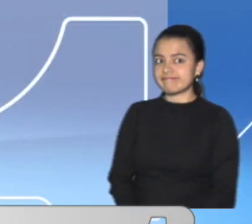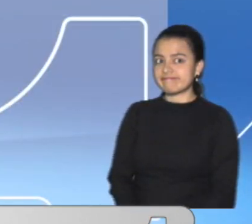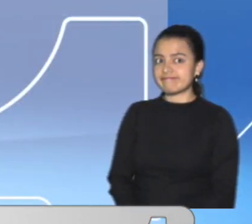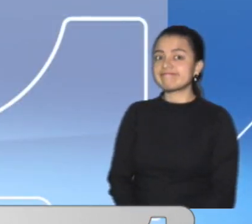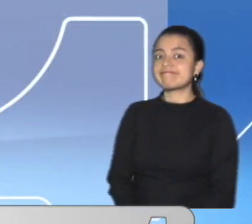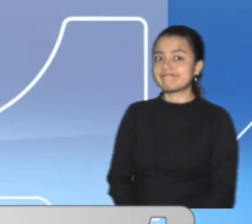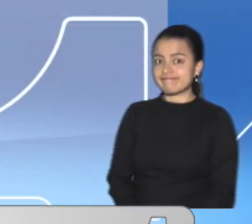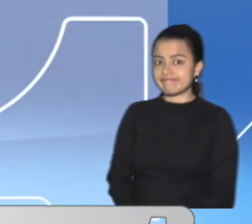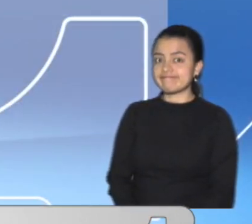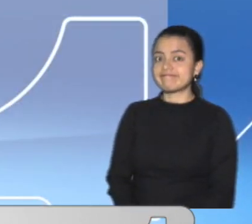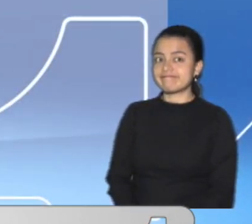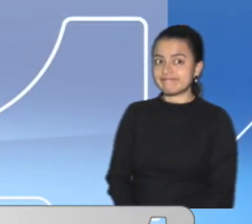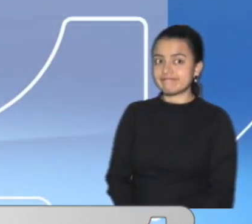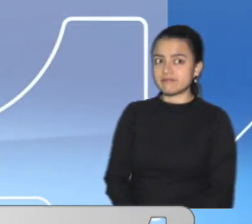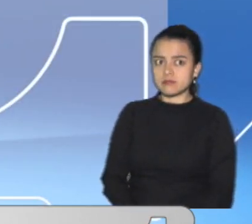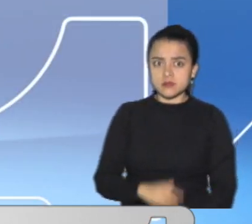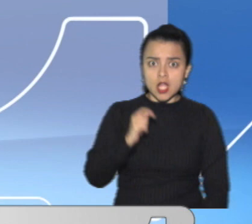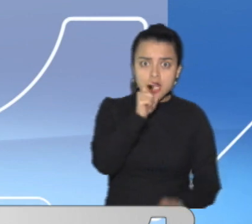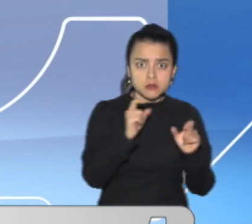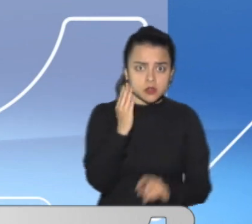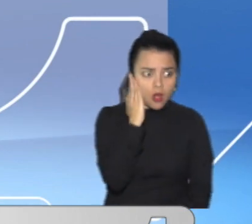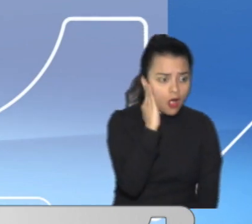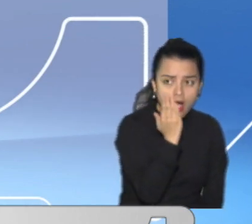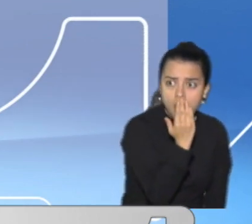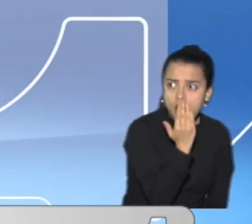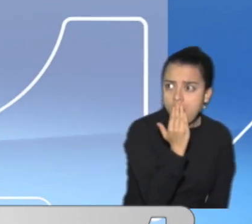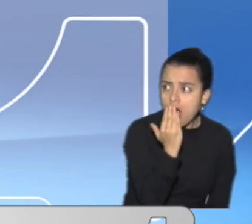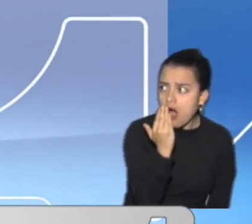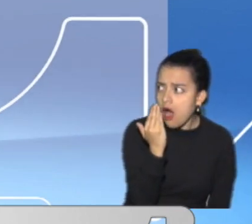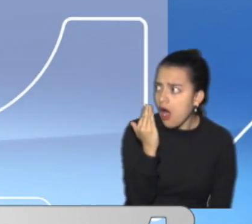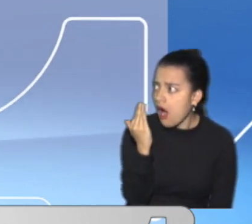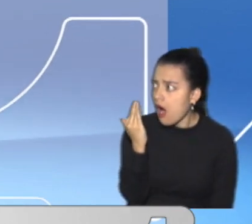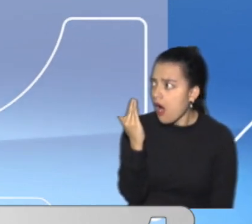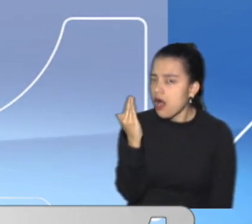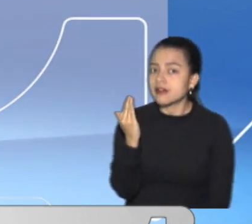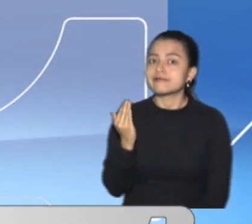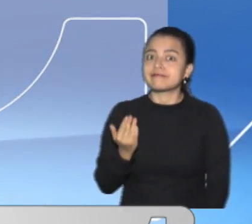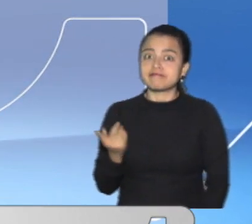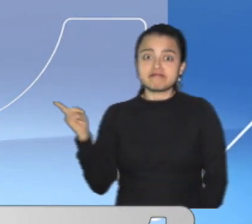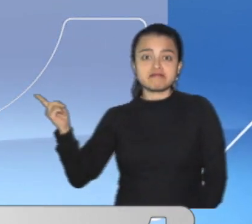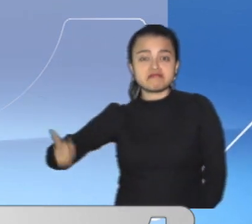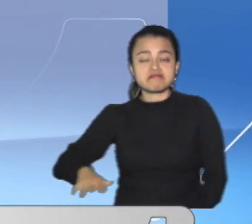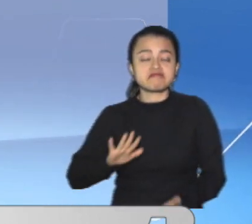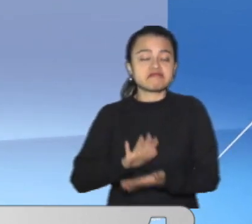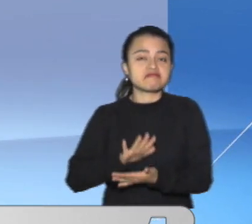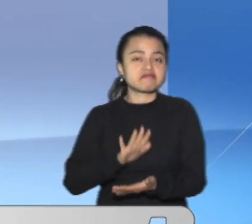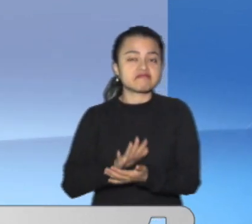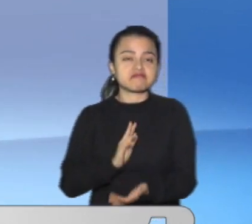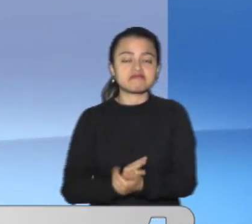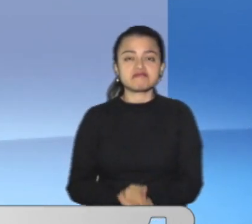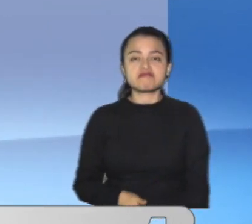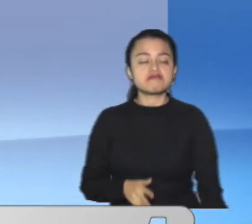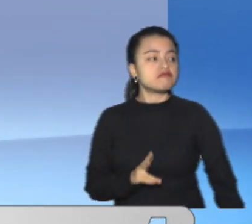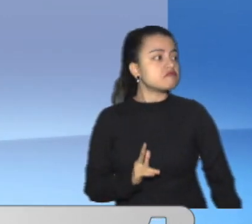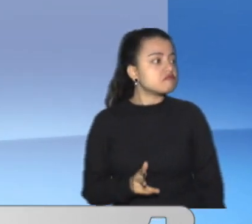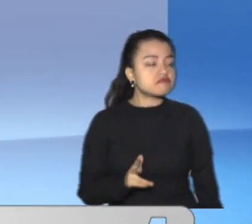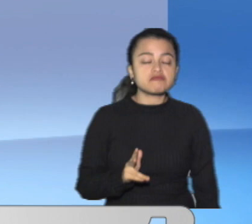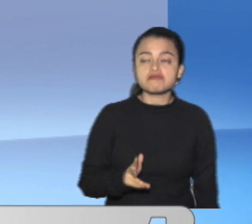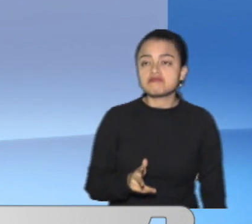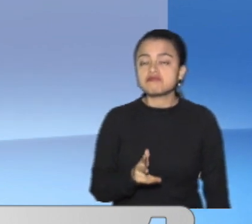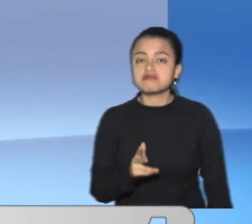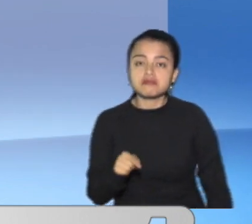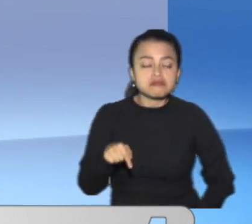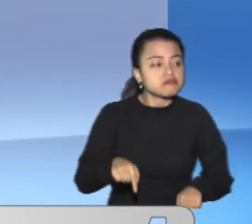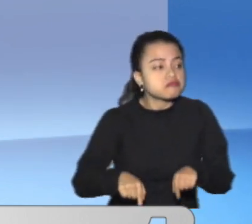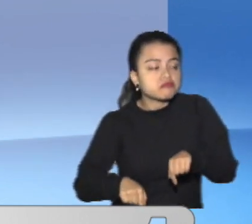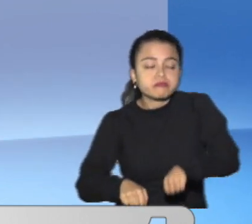los ciudadanos captan con sus cámaras de celular cómo este hipopótamo sale a caminar por las calles. No es el primer episodio, recordemos